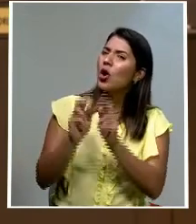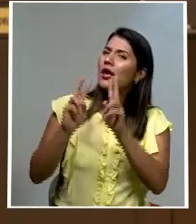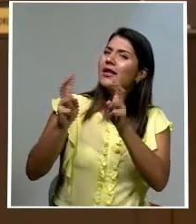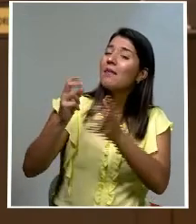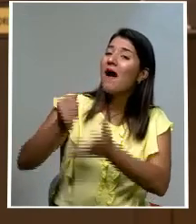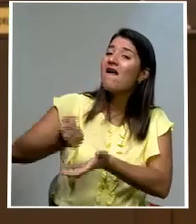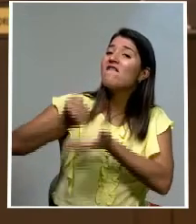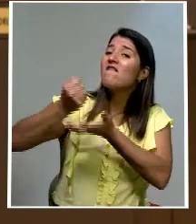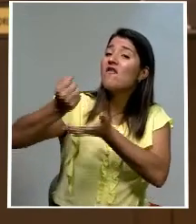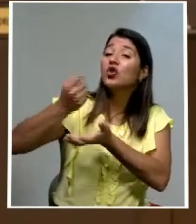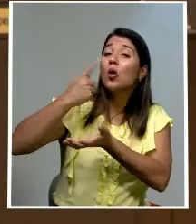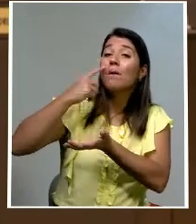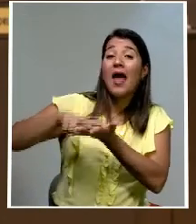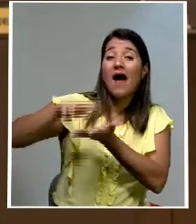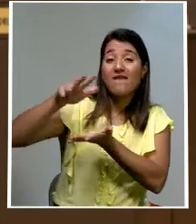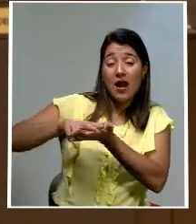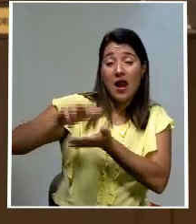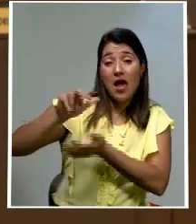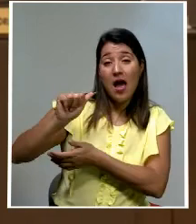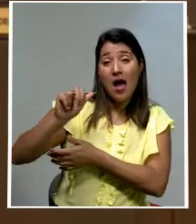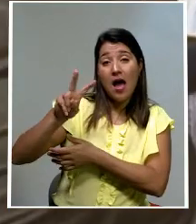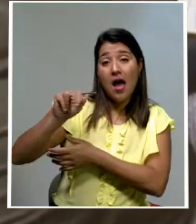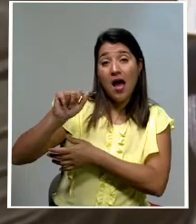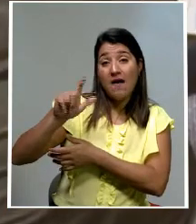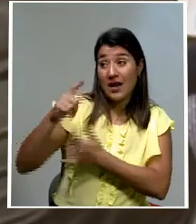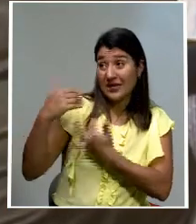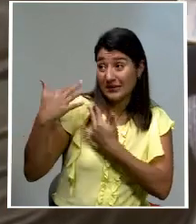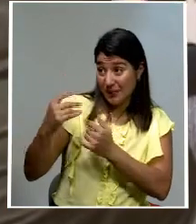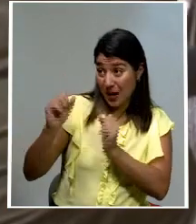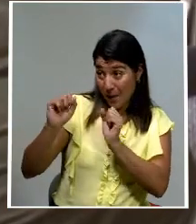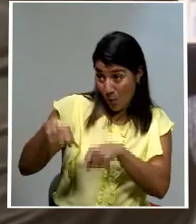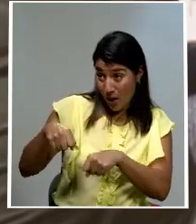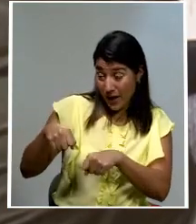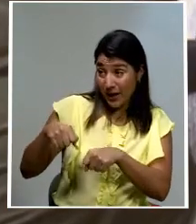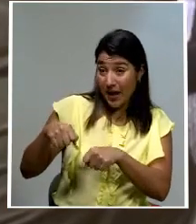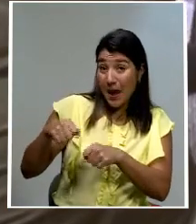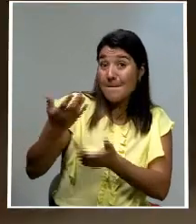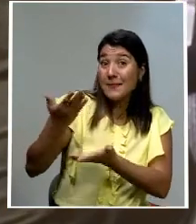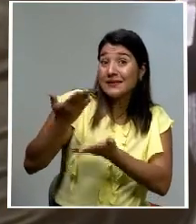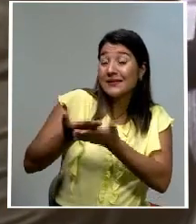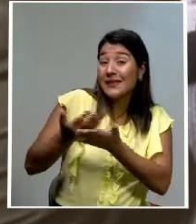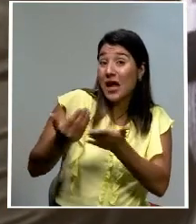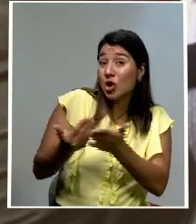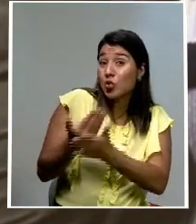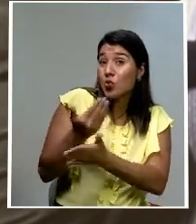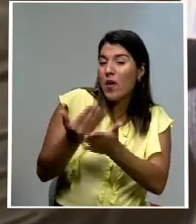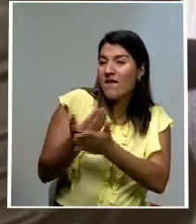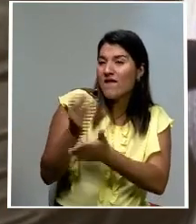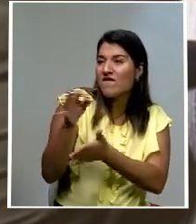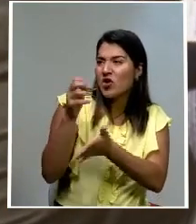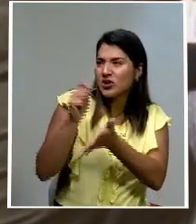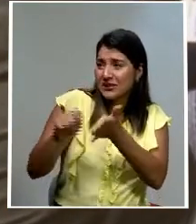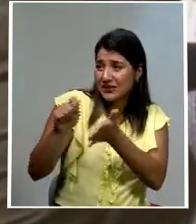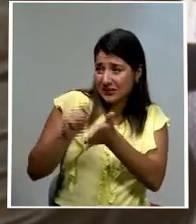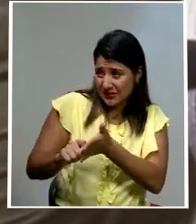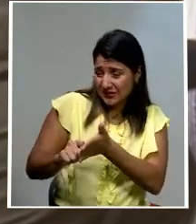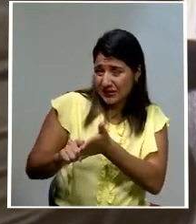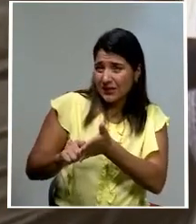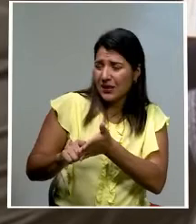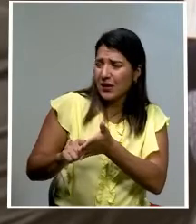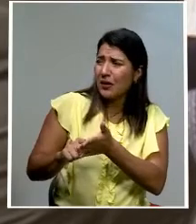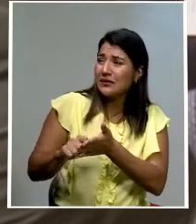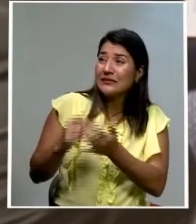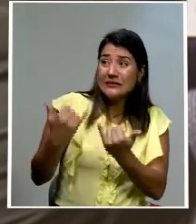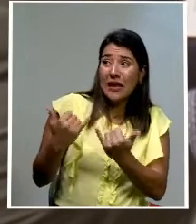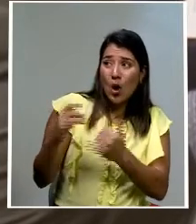se espera que la próxima semana se presente un nuevo texto, sería el 4º, si no me equivoco. ¿Por qué ha sido tan difícil llegar como a un